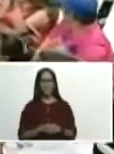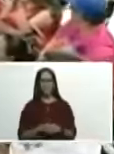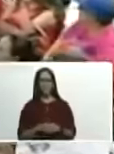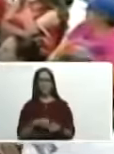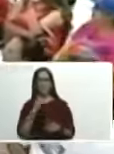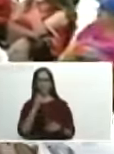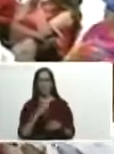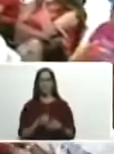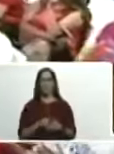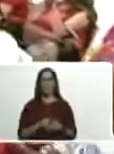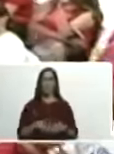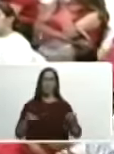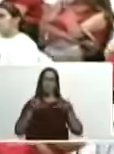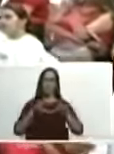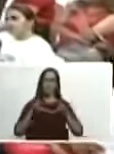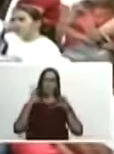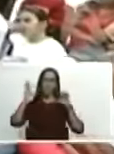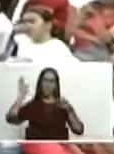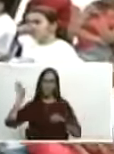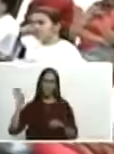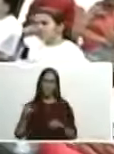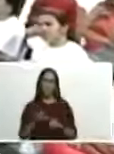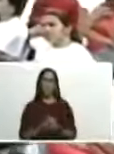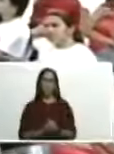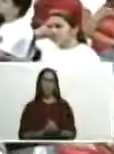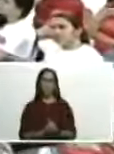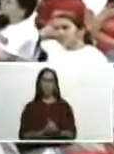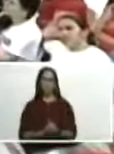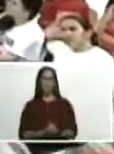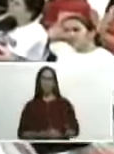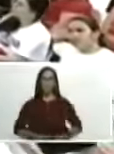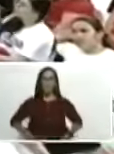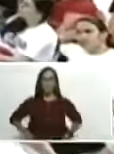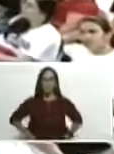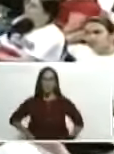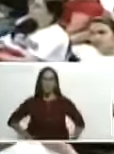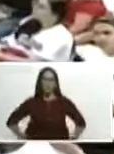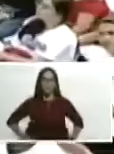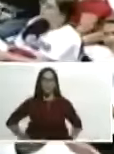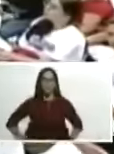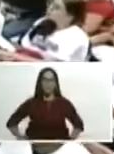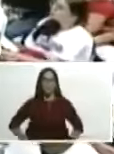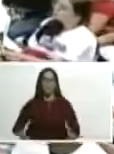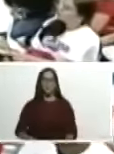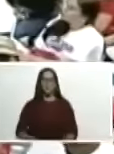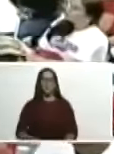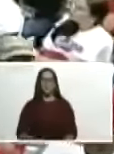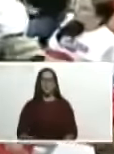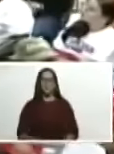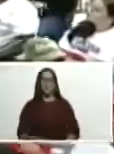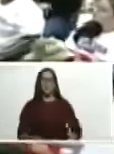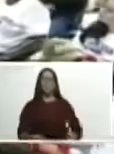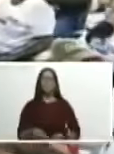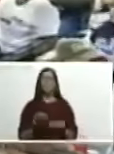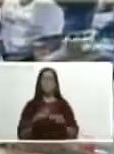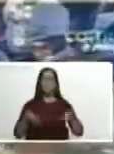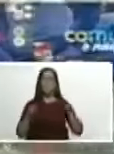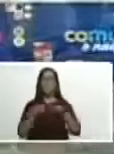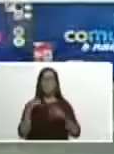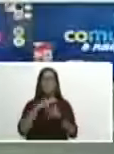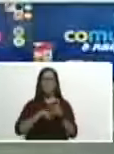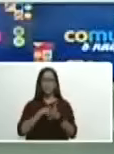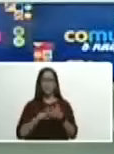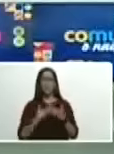Bueno, queridos compatriotas, vale la pena toda la lucha que damos, vale la pena